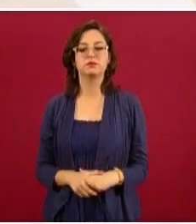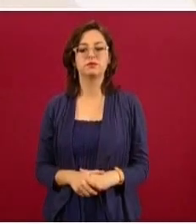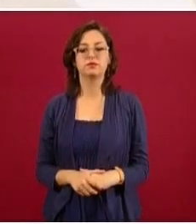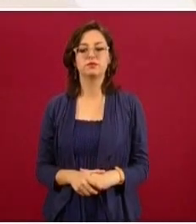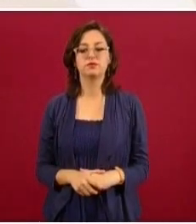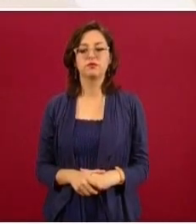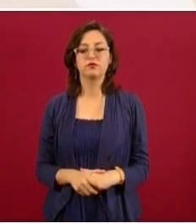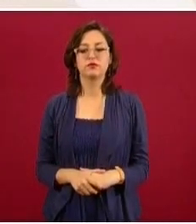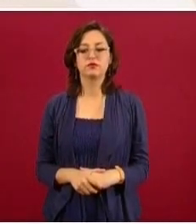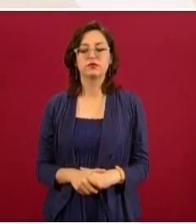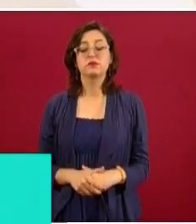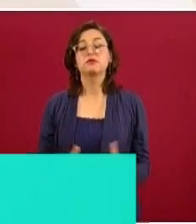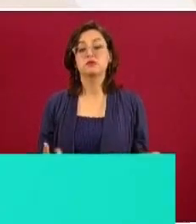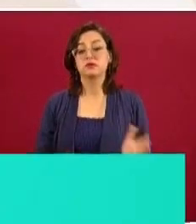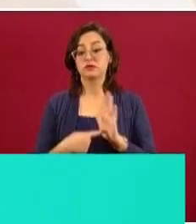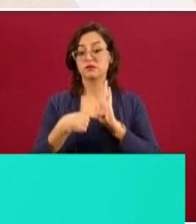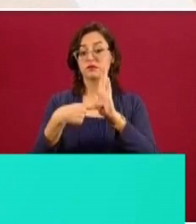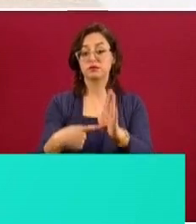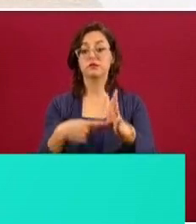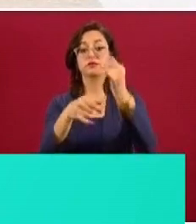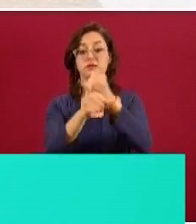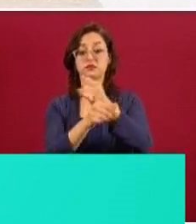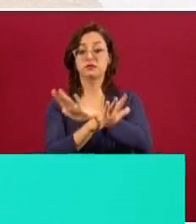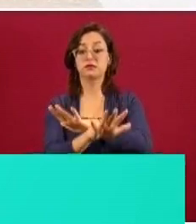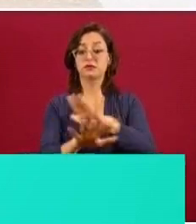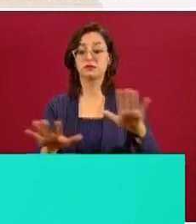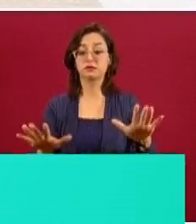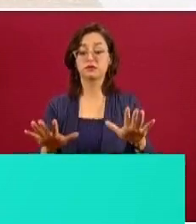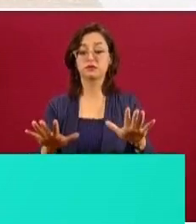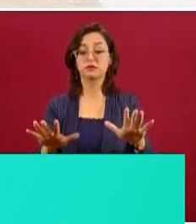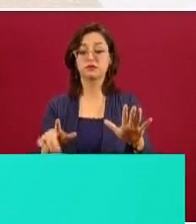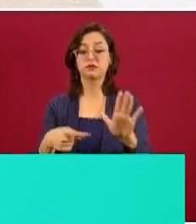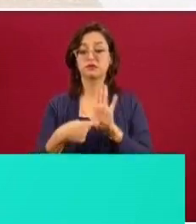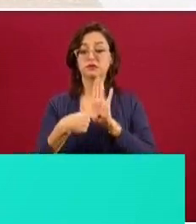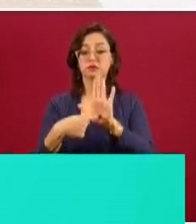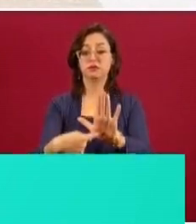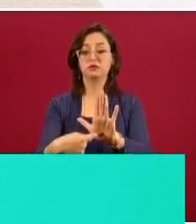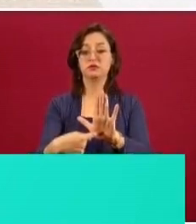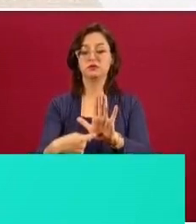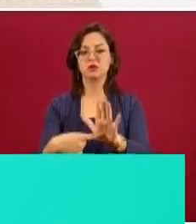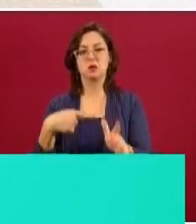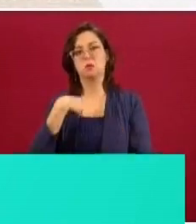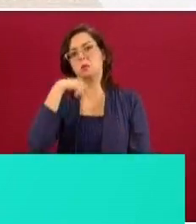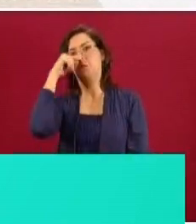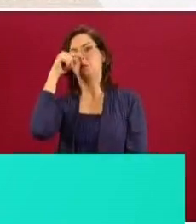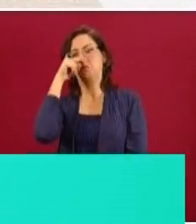les comparto un dato ching triunfalismo